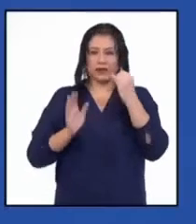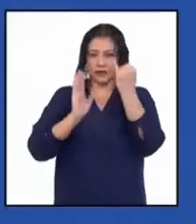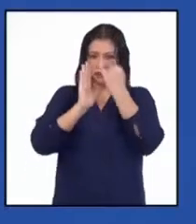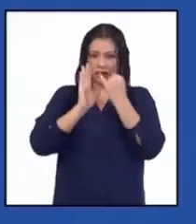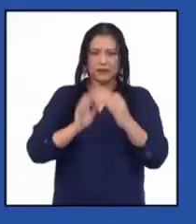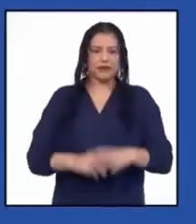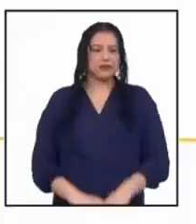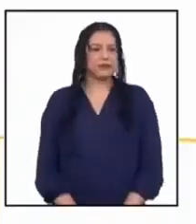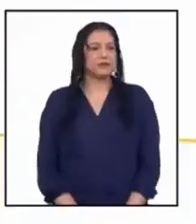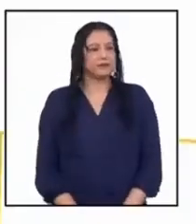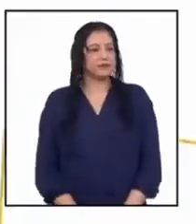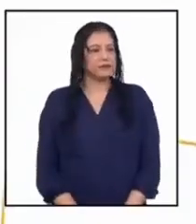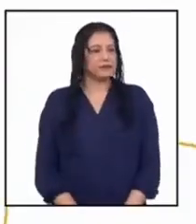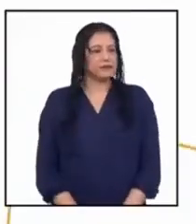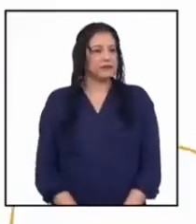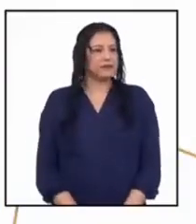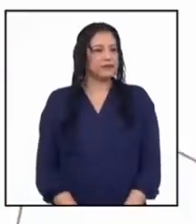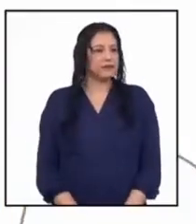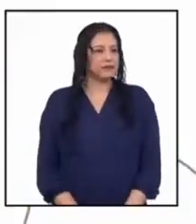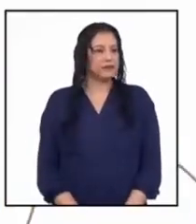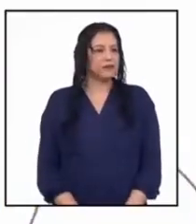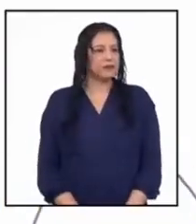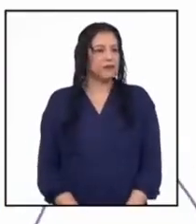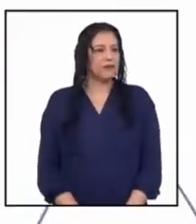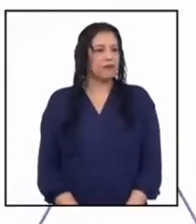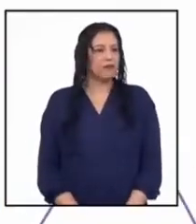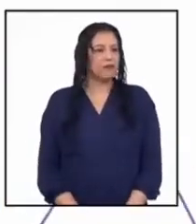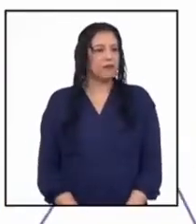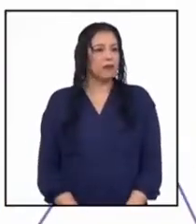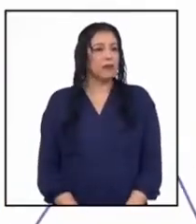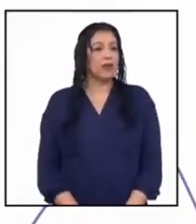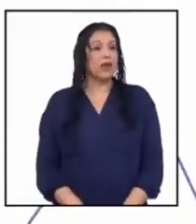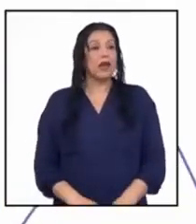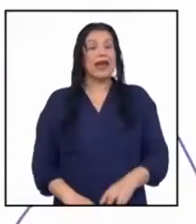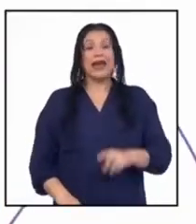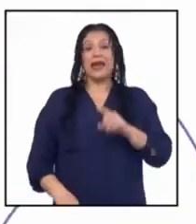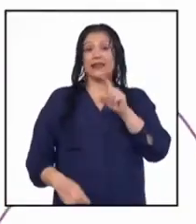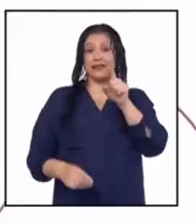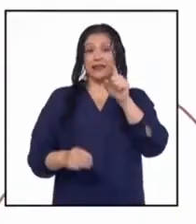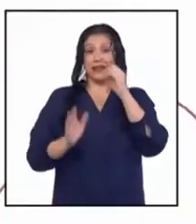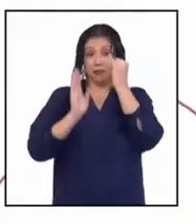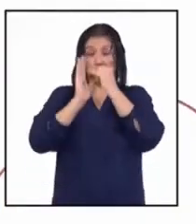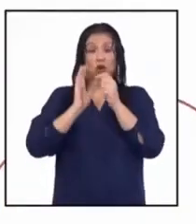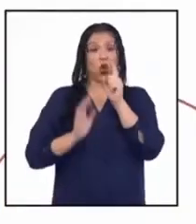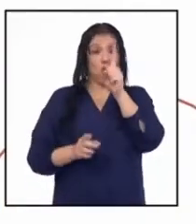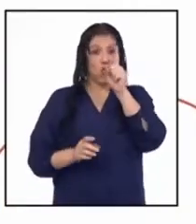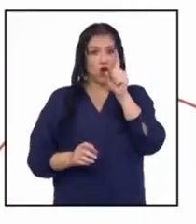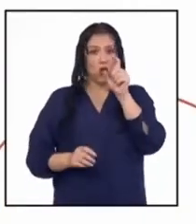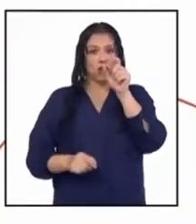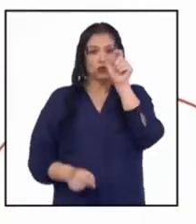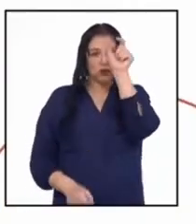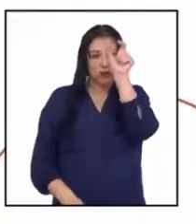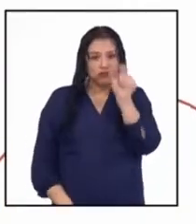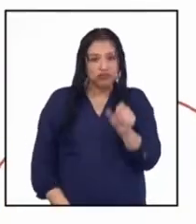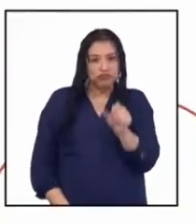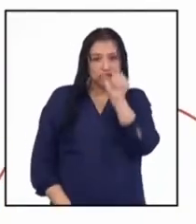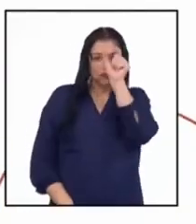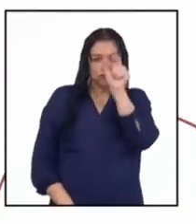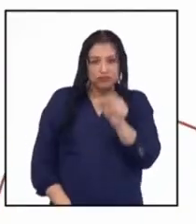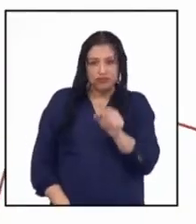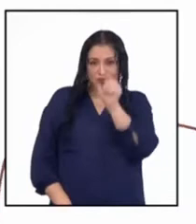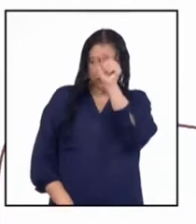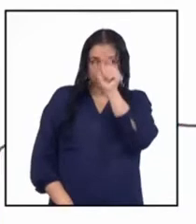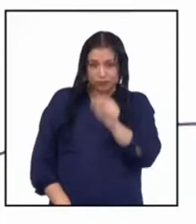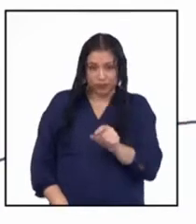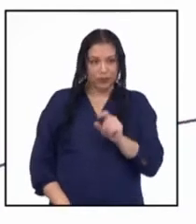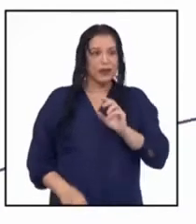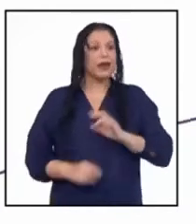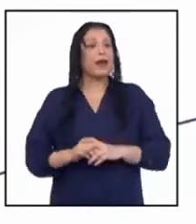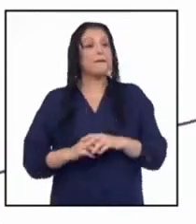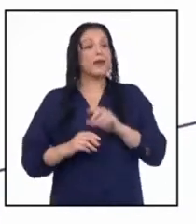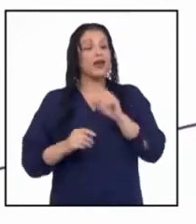gráficos. El gráfico 1 es un gráfico de barras, mientras que el